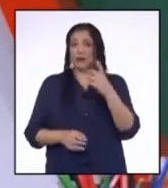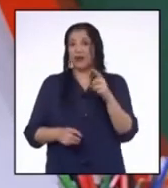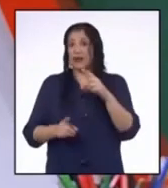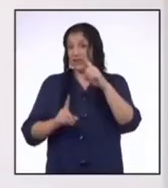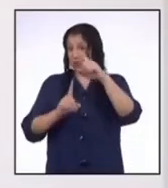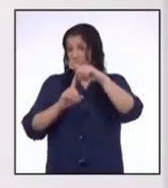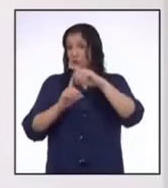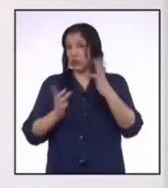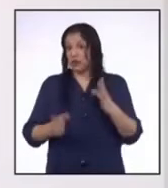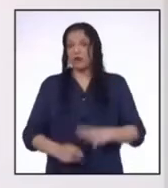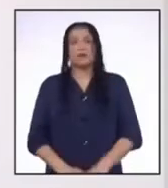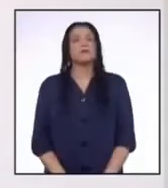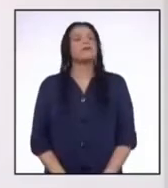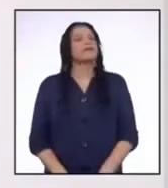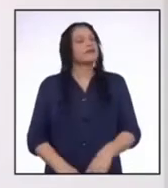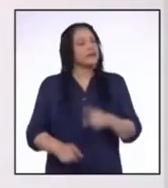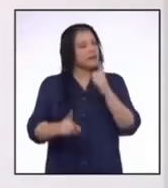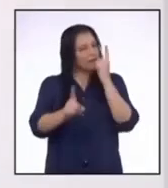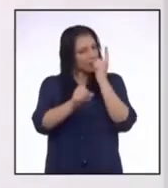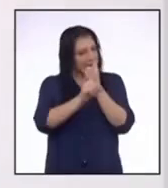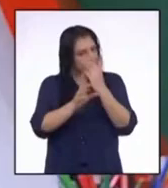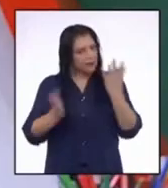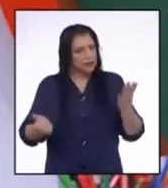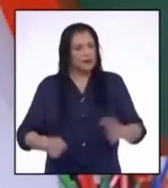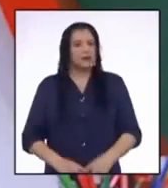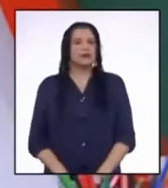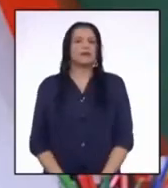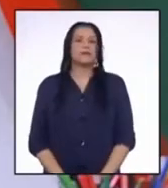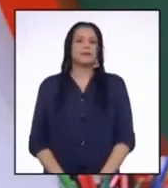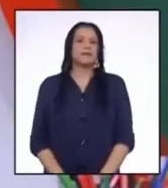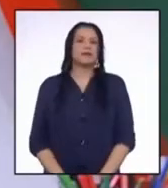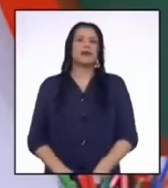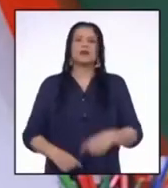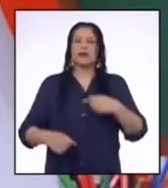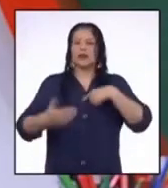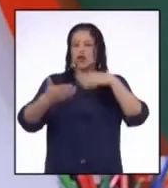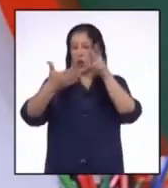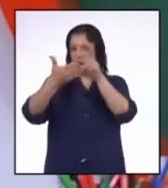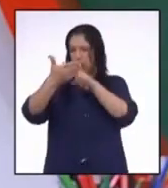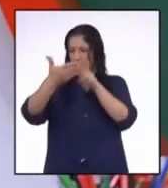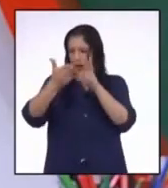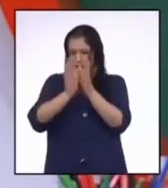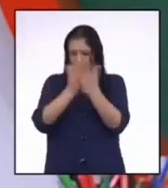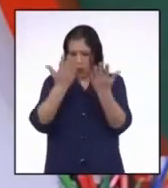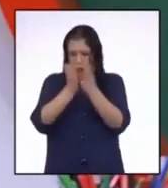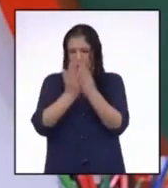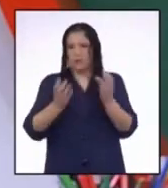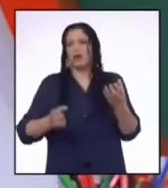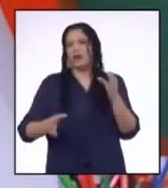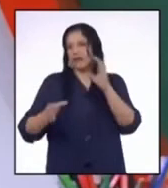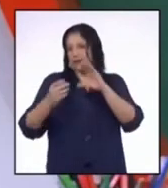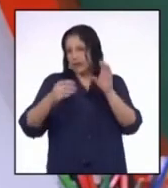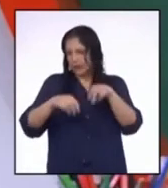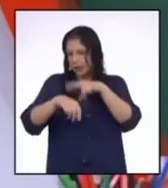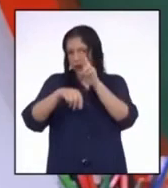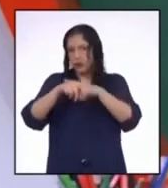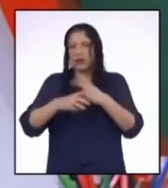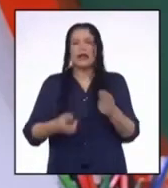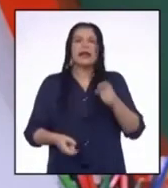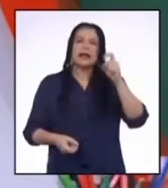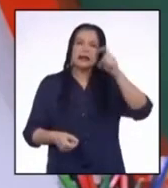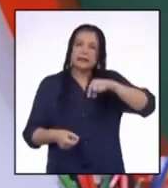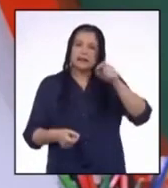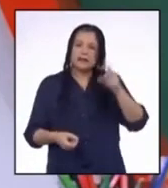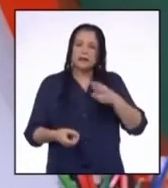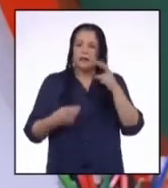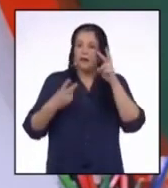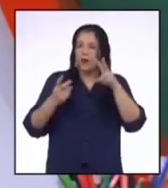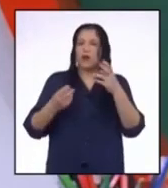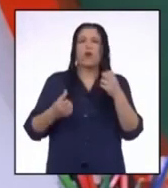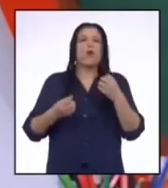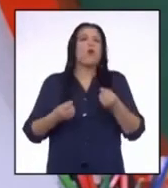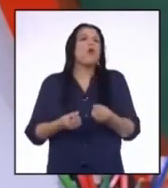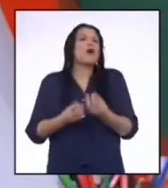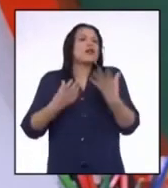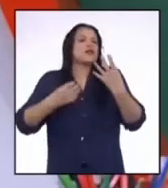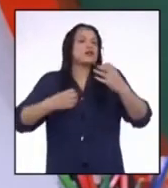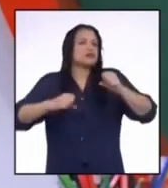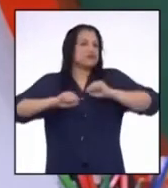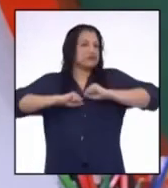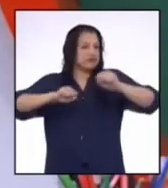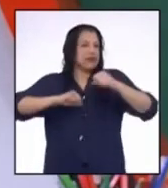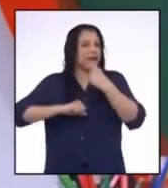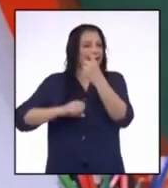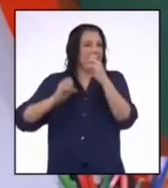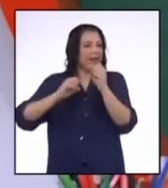¿no es así? Eso es verdad, Junior. Es que leí en un libro de ciencias naturales que se debe considerar la actividad física diaria